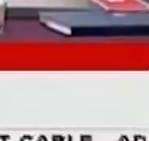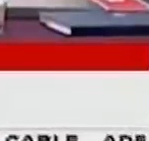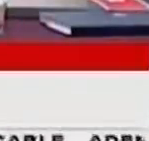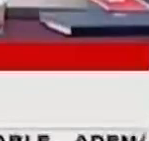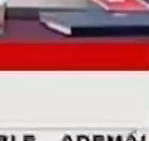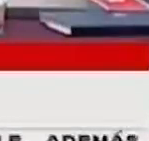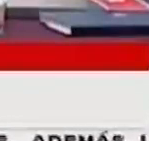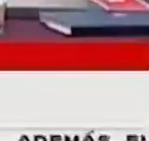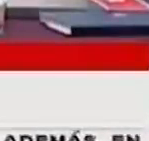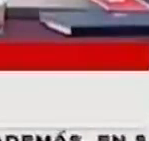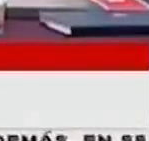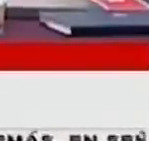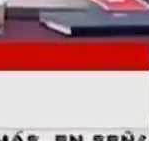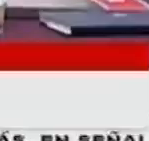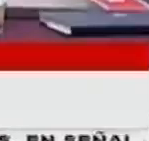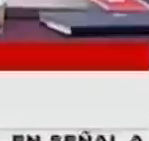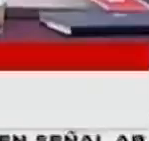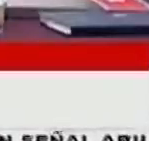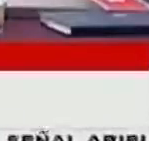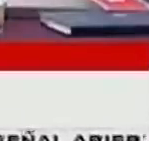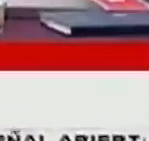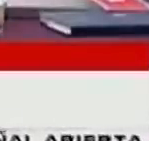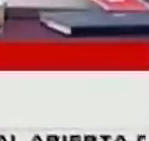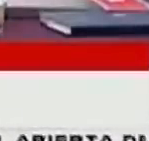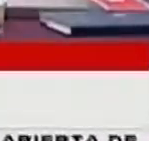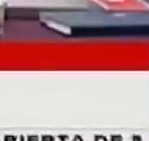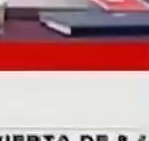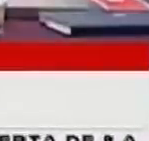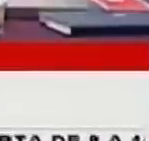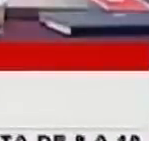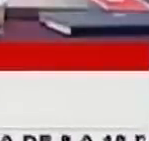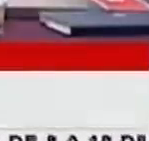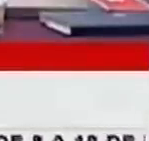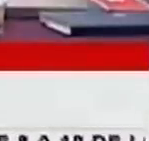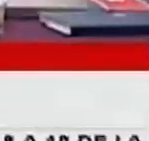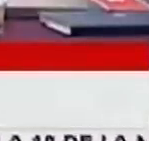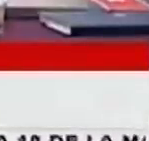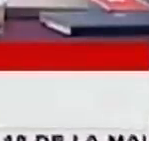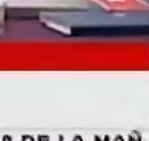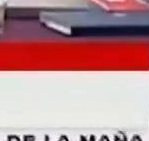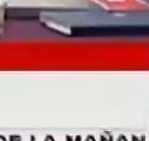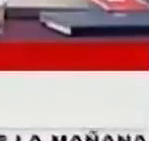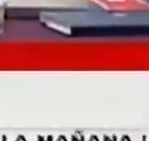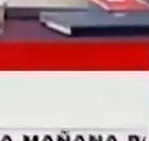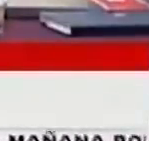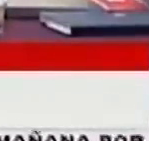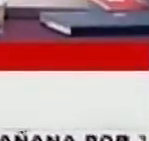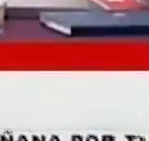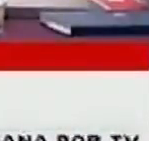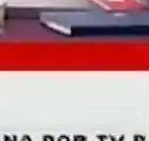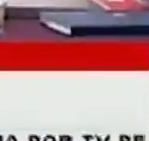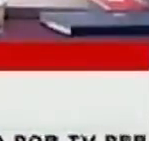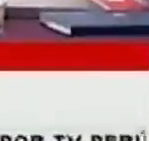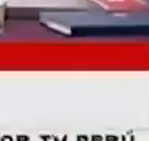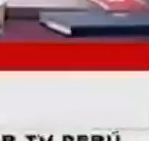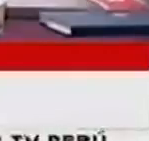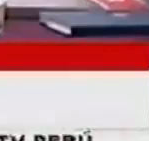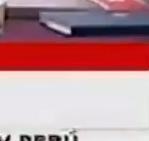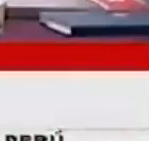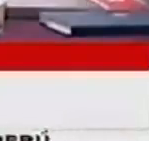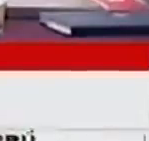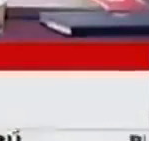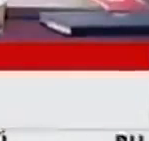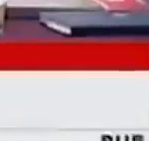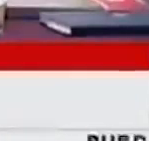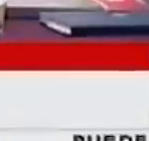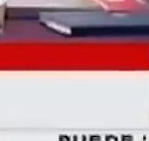parece. Superemos esa tendencia de la era de la posverdad. Cada uno habla lo que piensa, ¿no es cierto? Cada uno cree que su verdad es la que